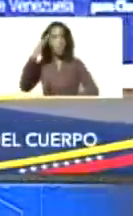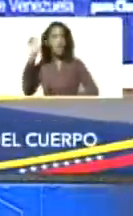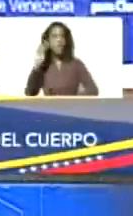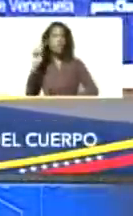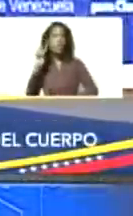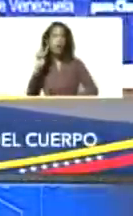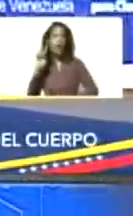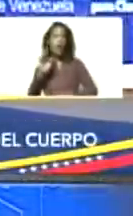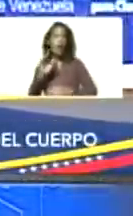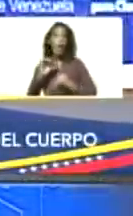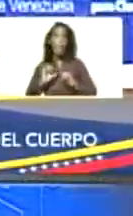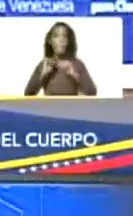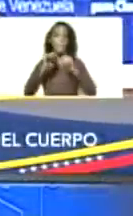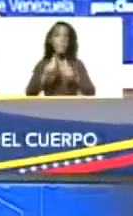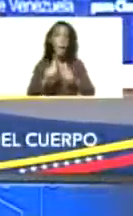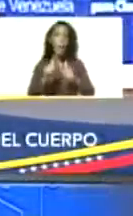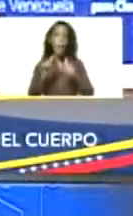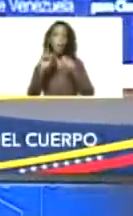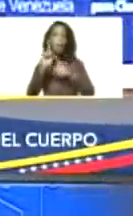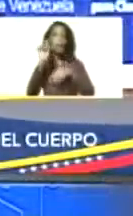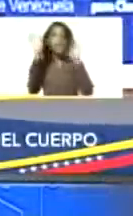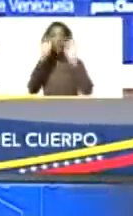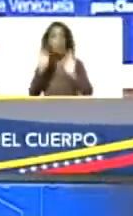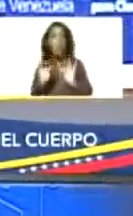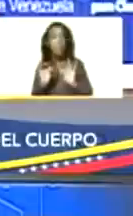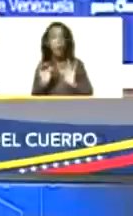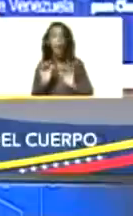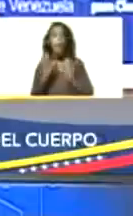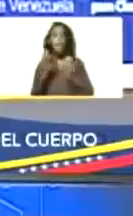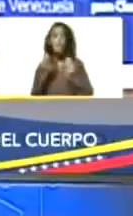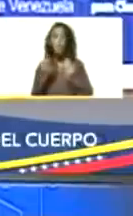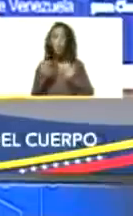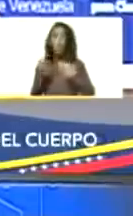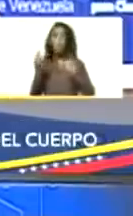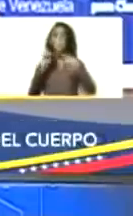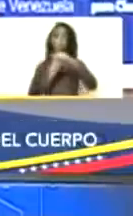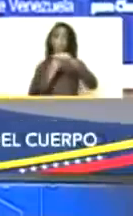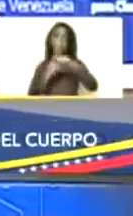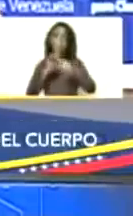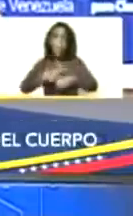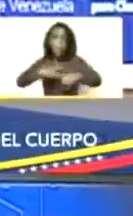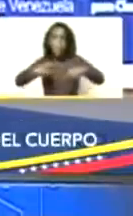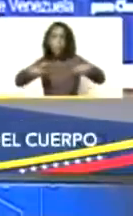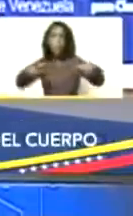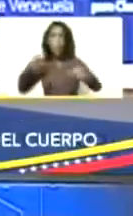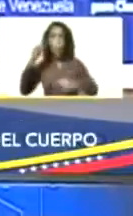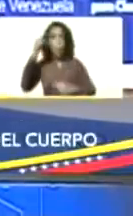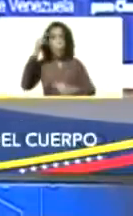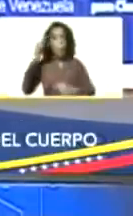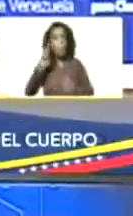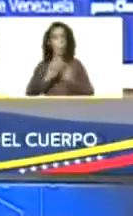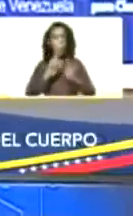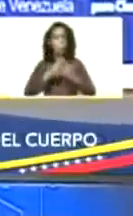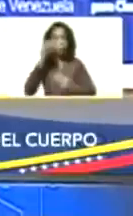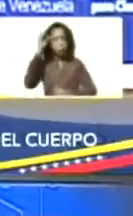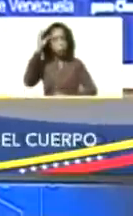entrado en una fase muy positiva en el crecimiento del conocimiento científico.